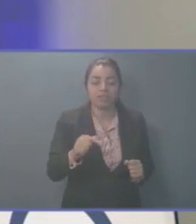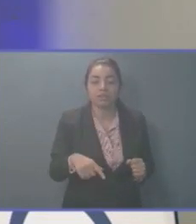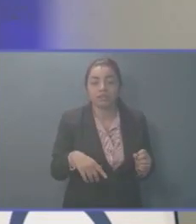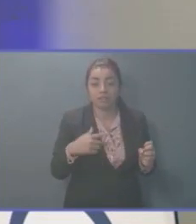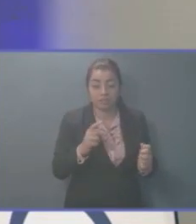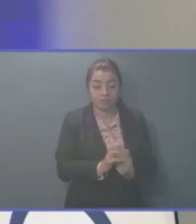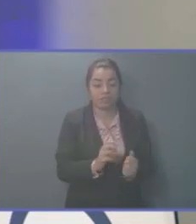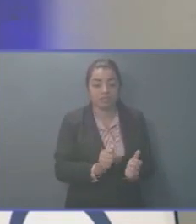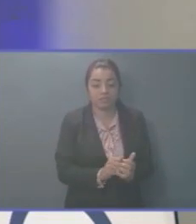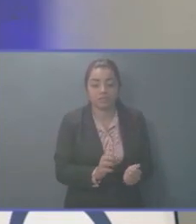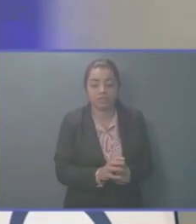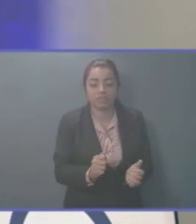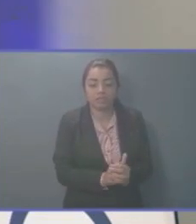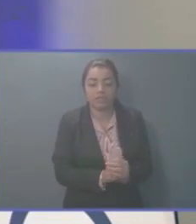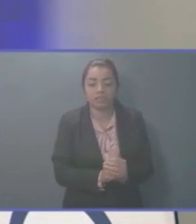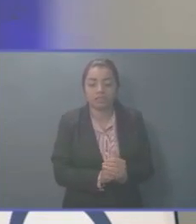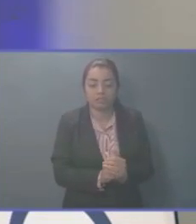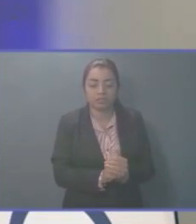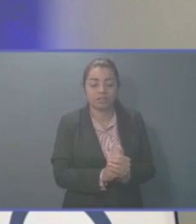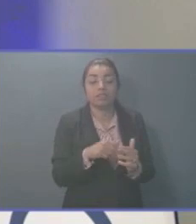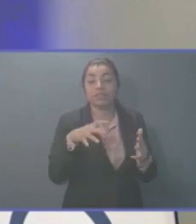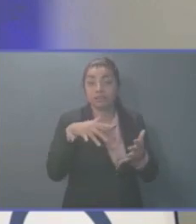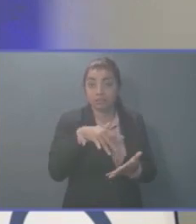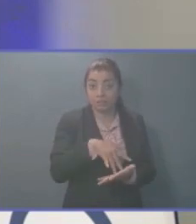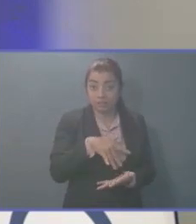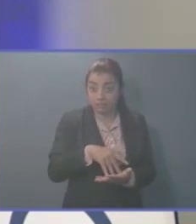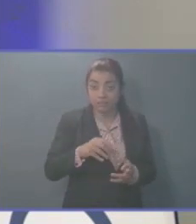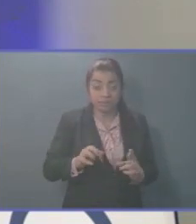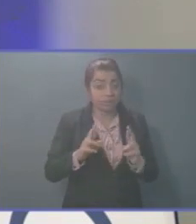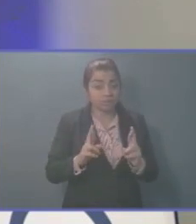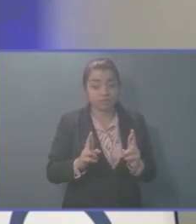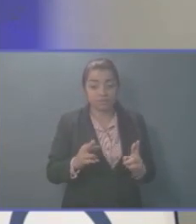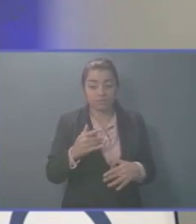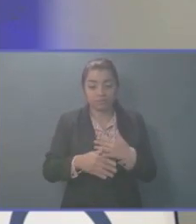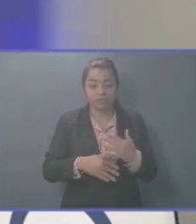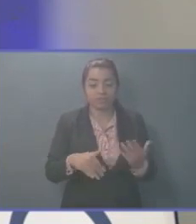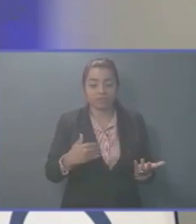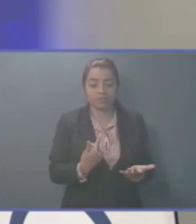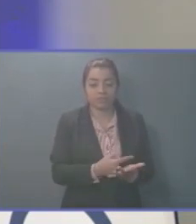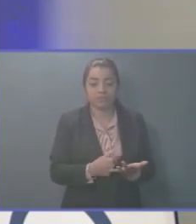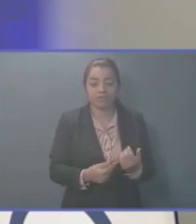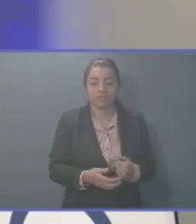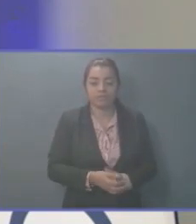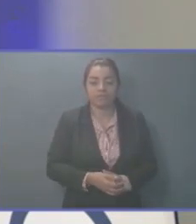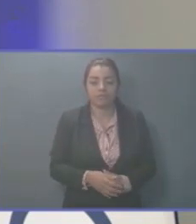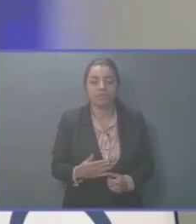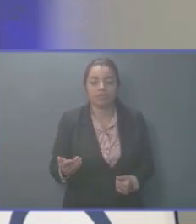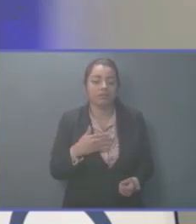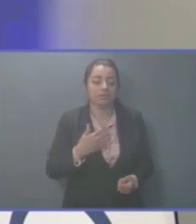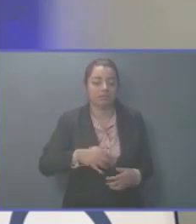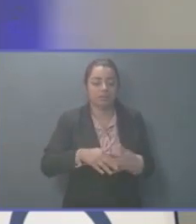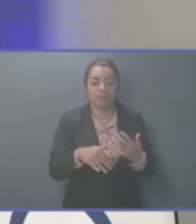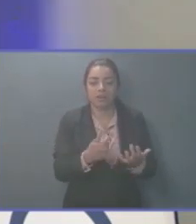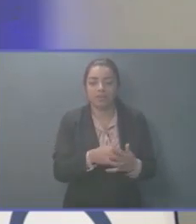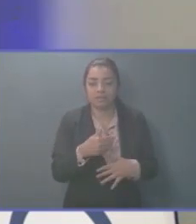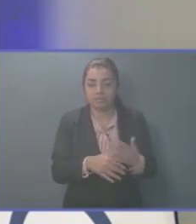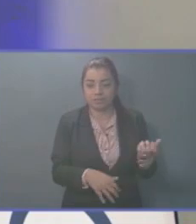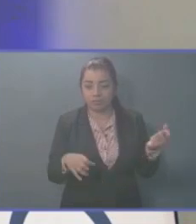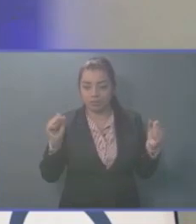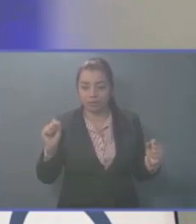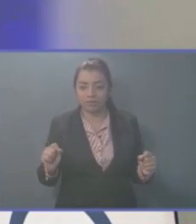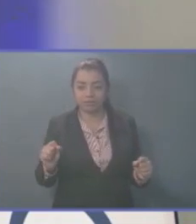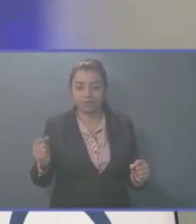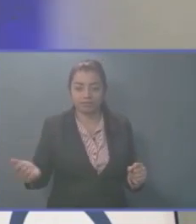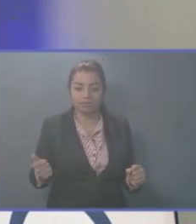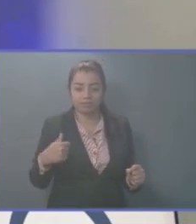los problemas, y la población espera que les demos soluciones, o al menos conocer la verdad alrededor de las cosas. Y en